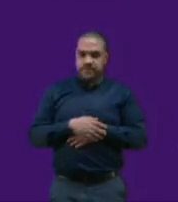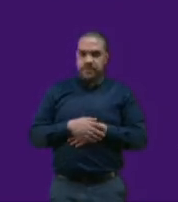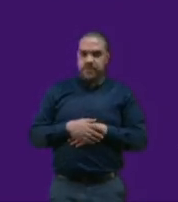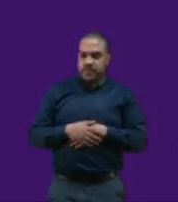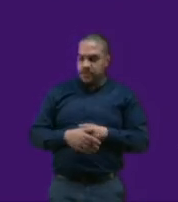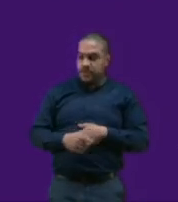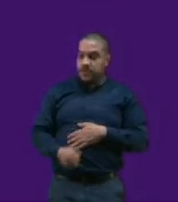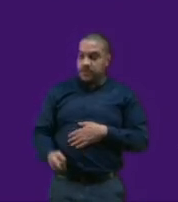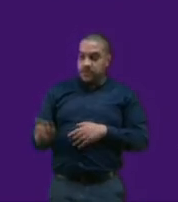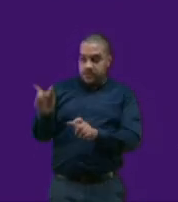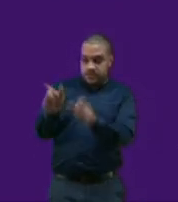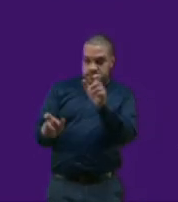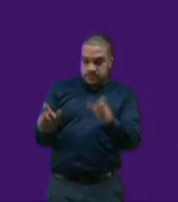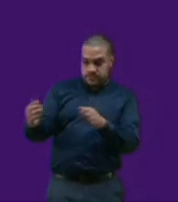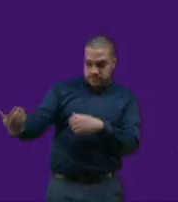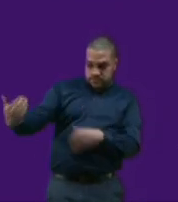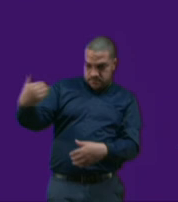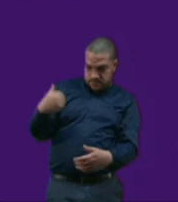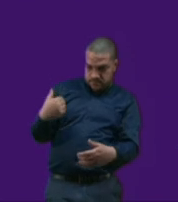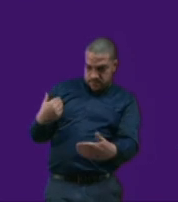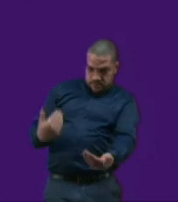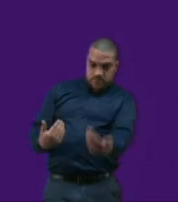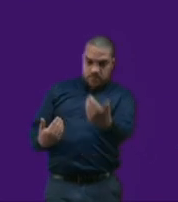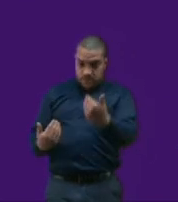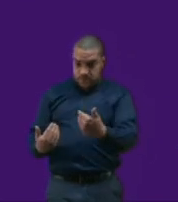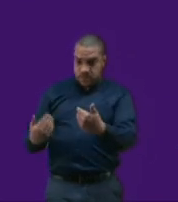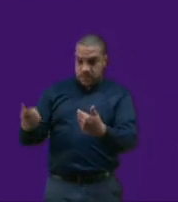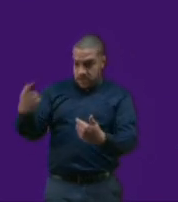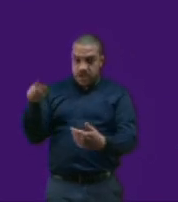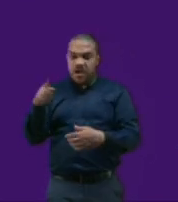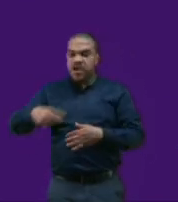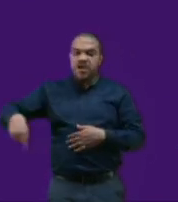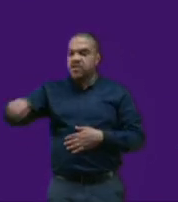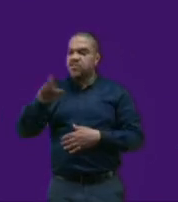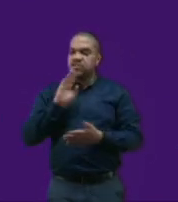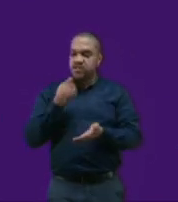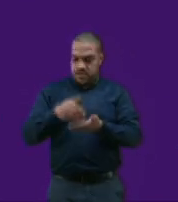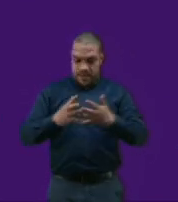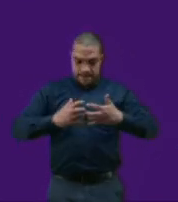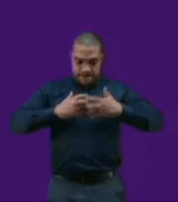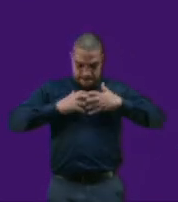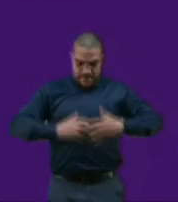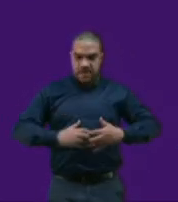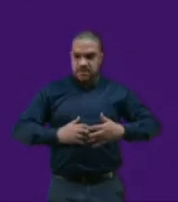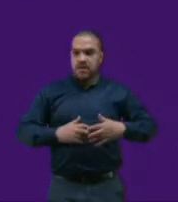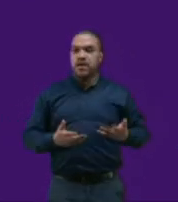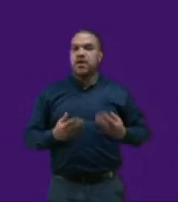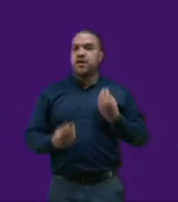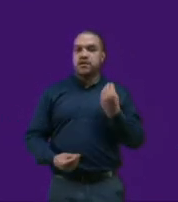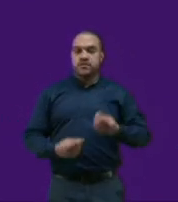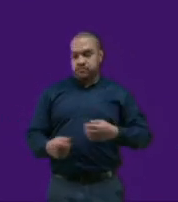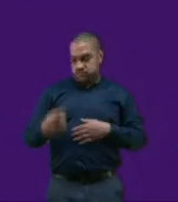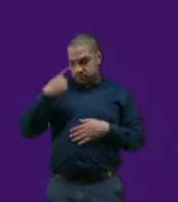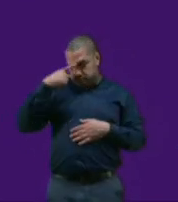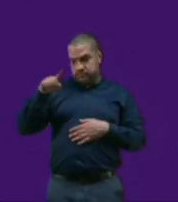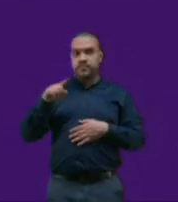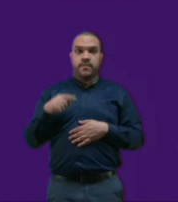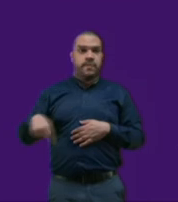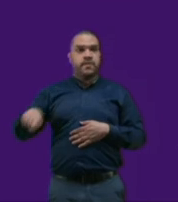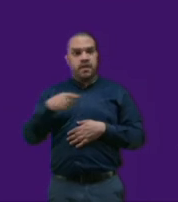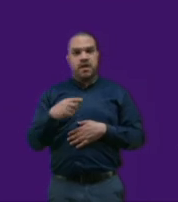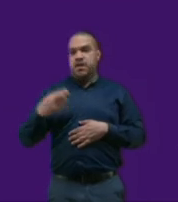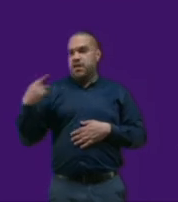empresas de cierto tamaño que lo que quieren es precisamente, como tú decías, automatizar tareas